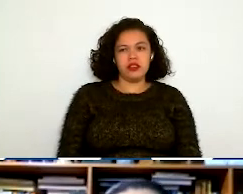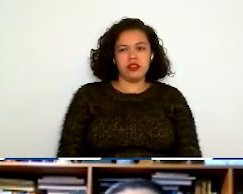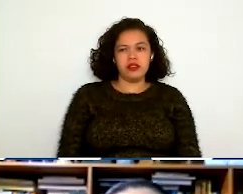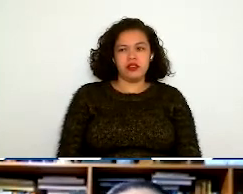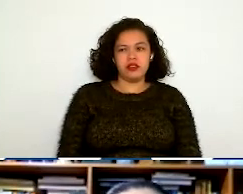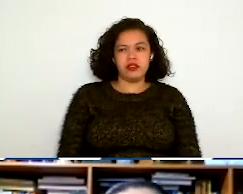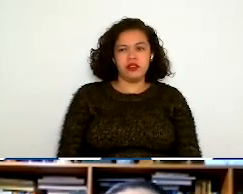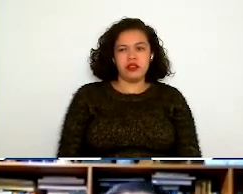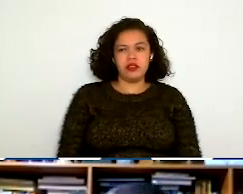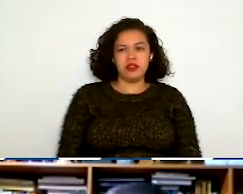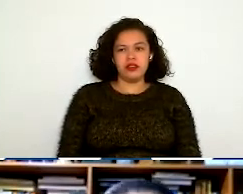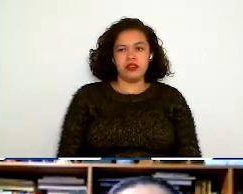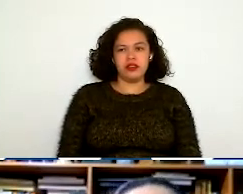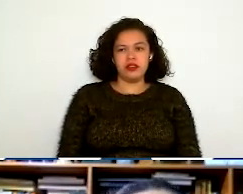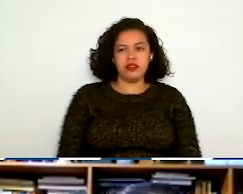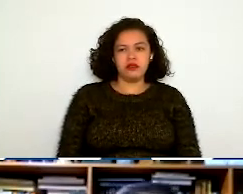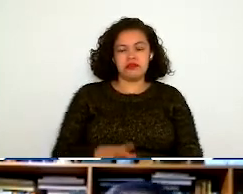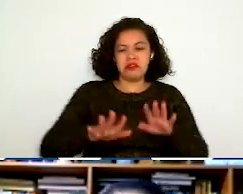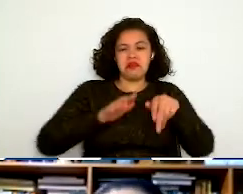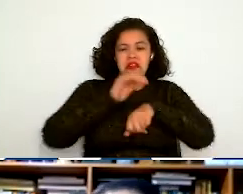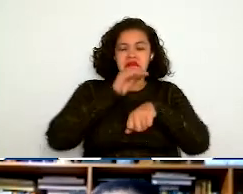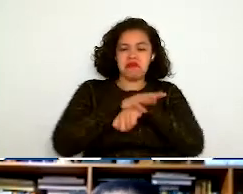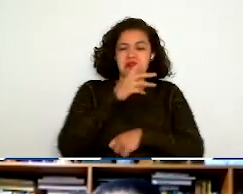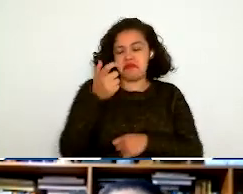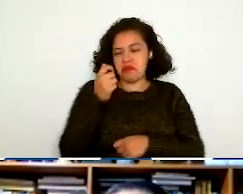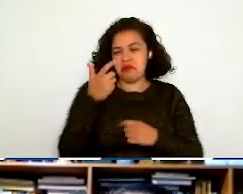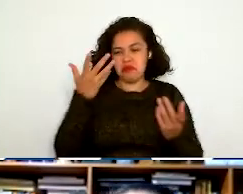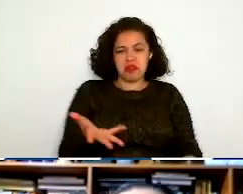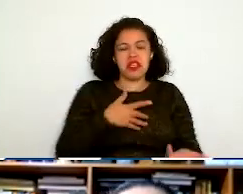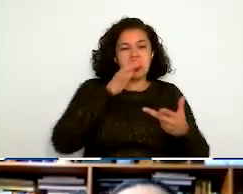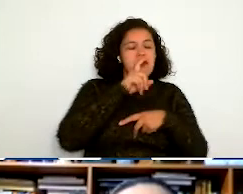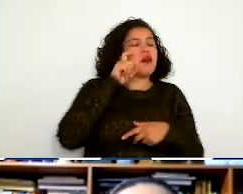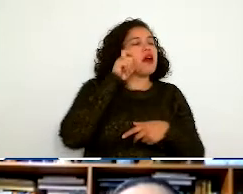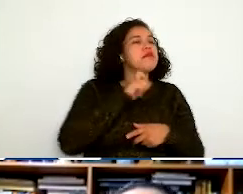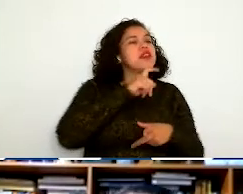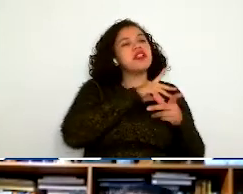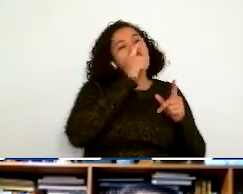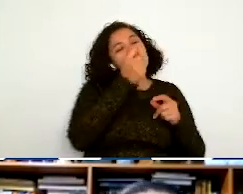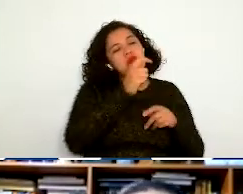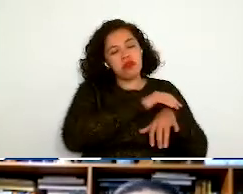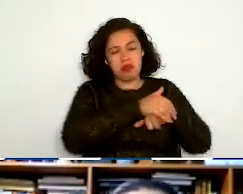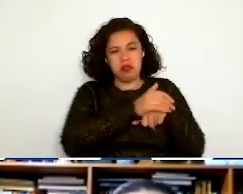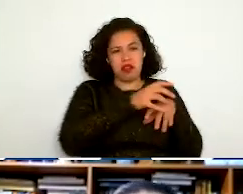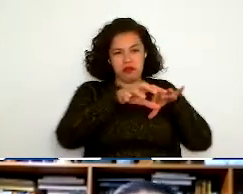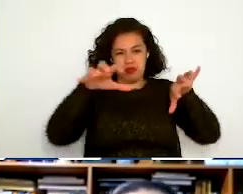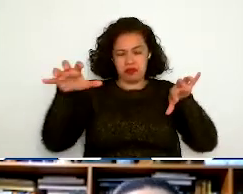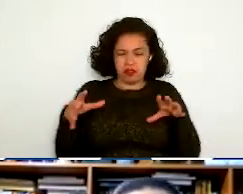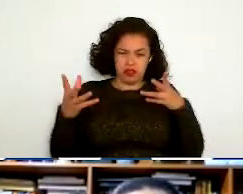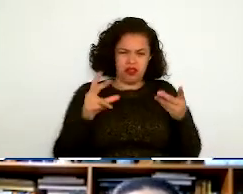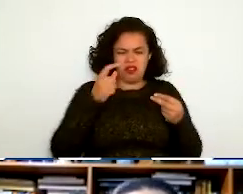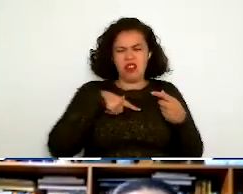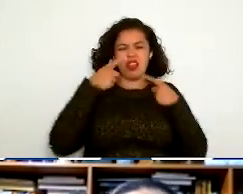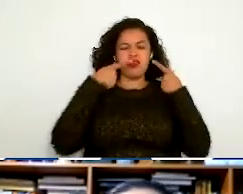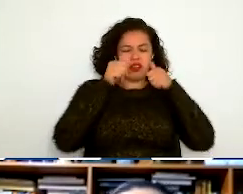Por ahí dicen como cara de pocos amigos porque no es tan amigable o no es de calidad su